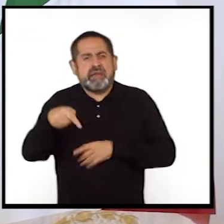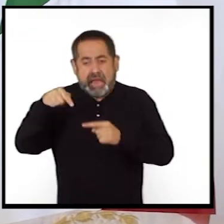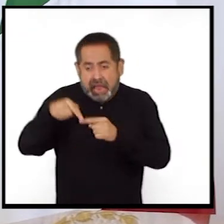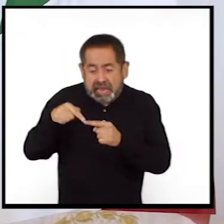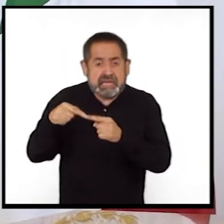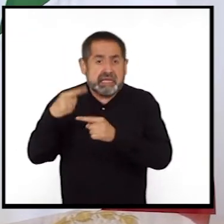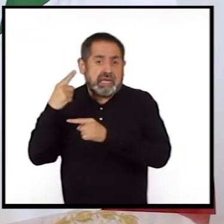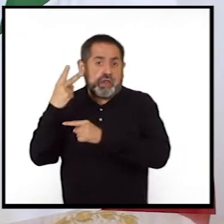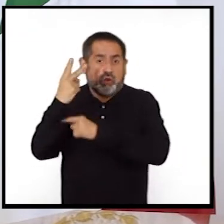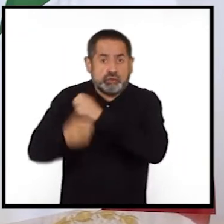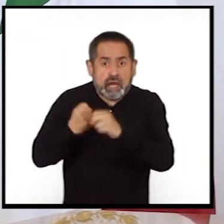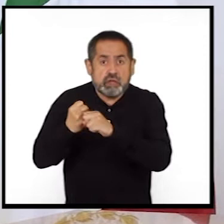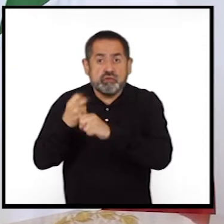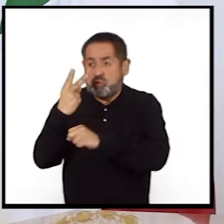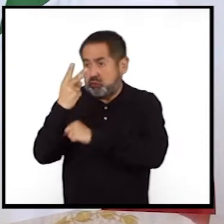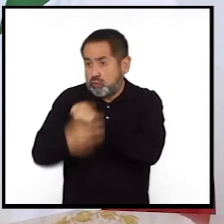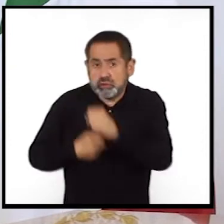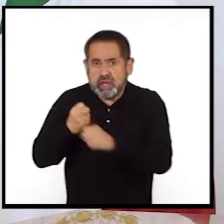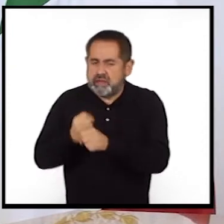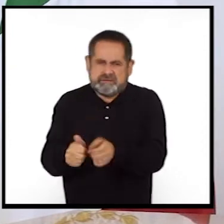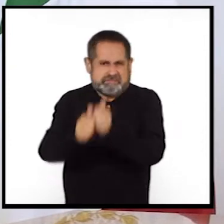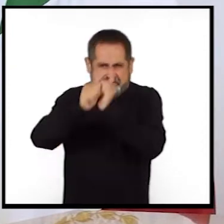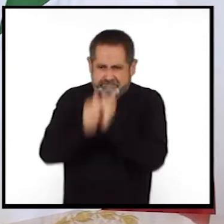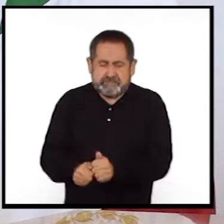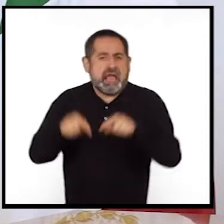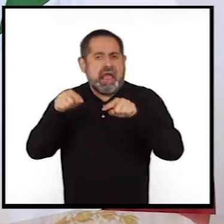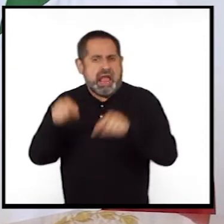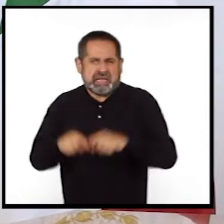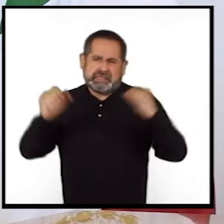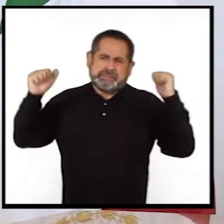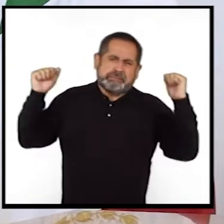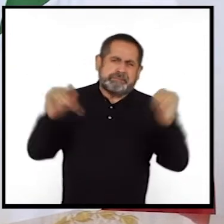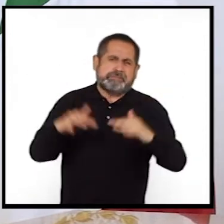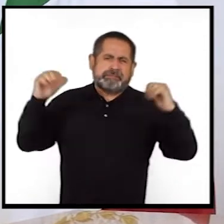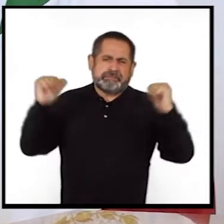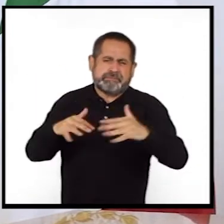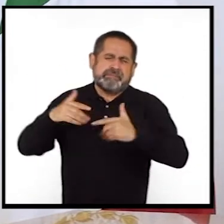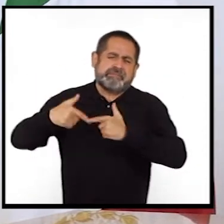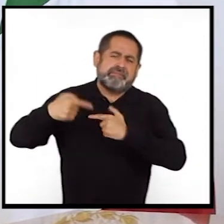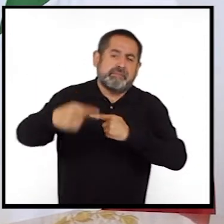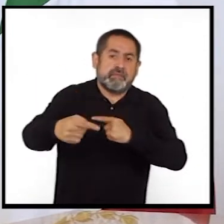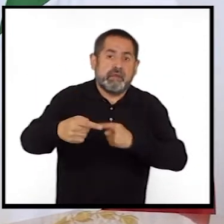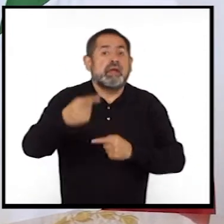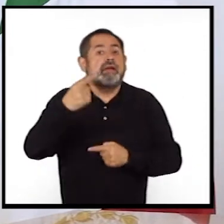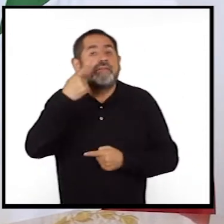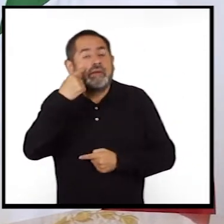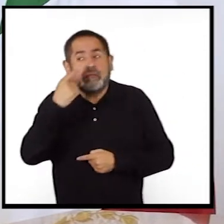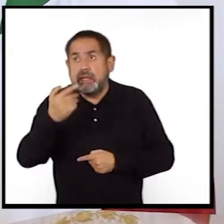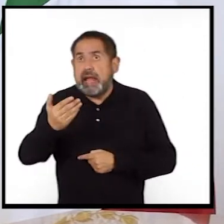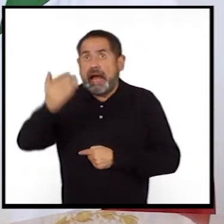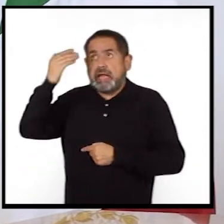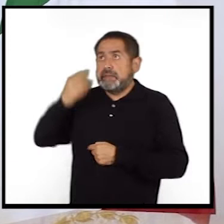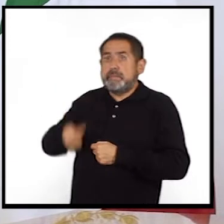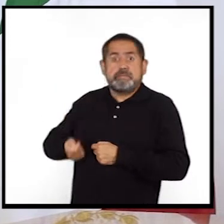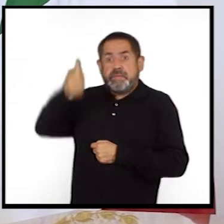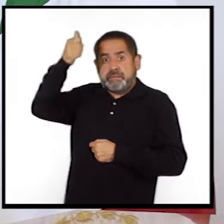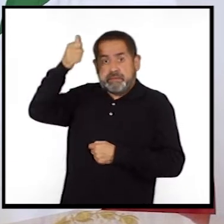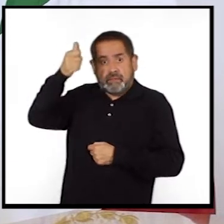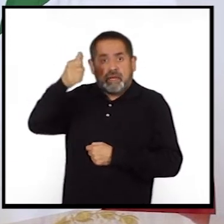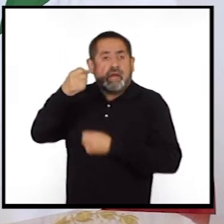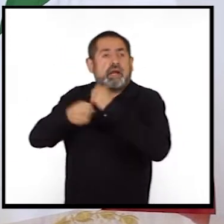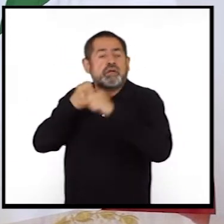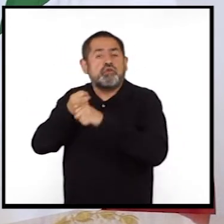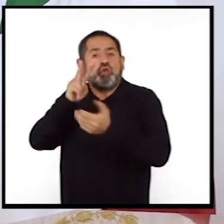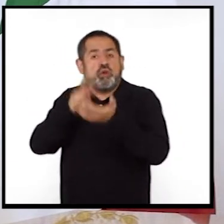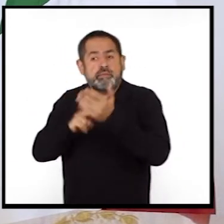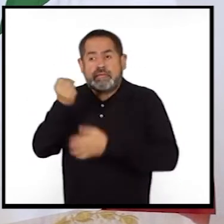sede permanente bianual de este magno evento que en el año 2019